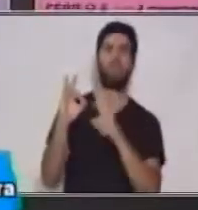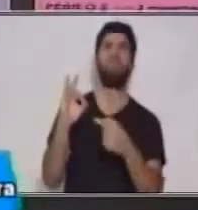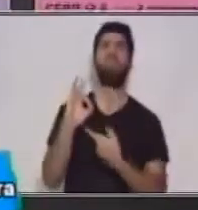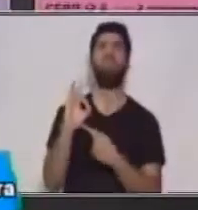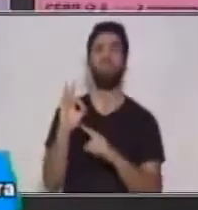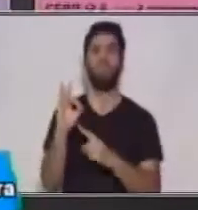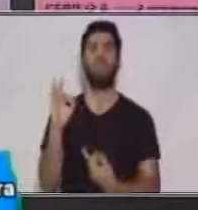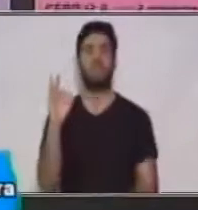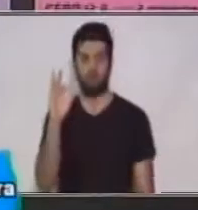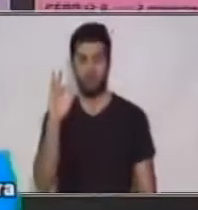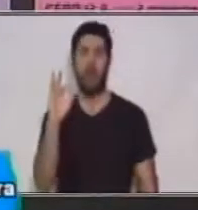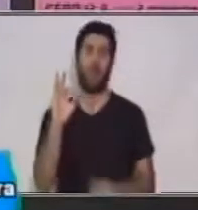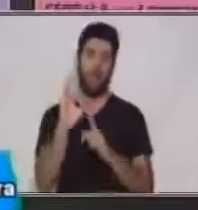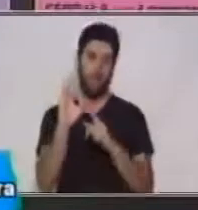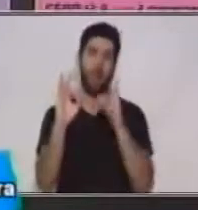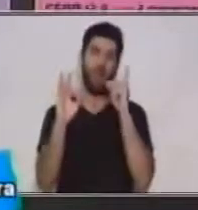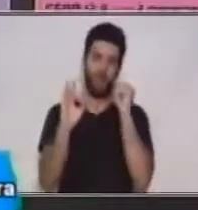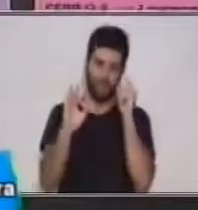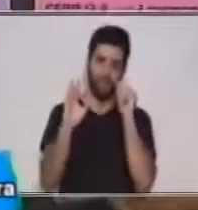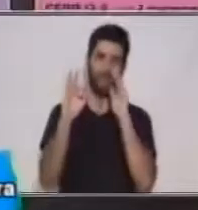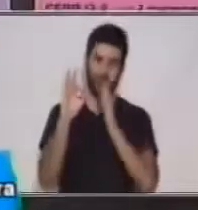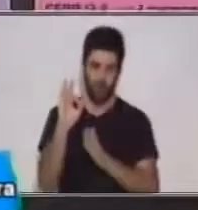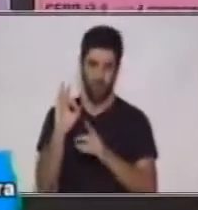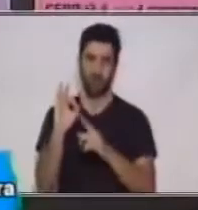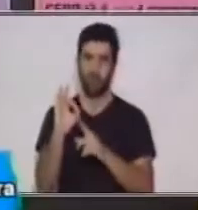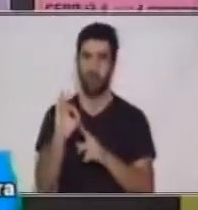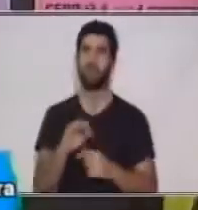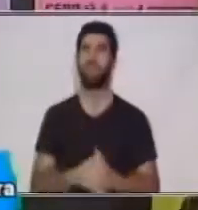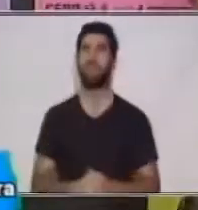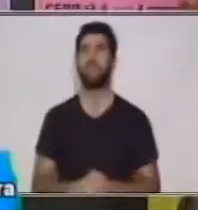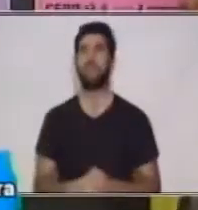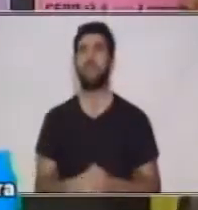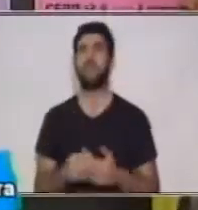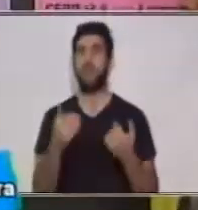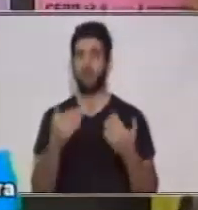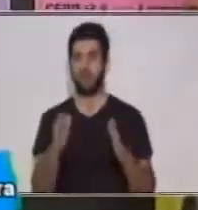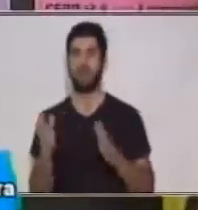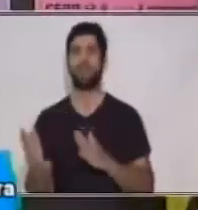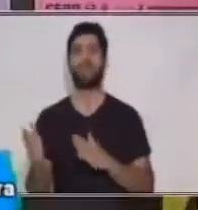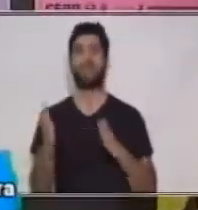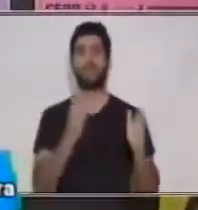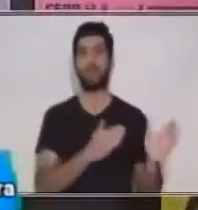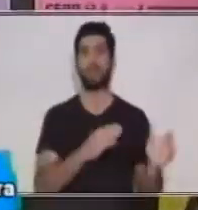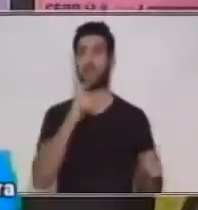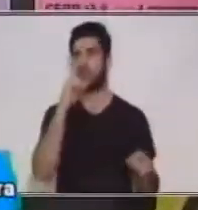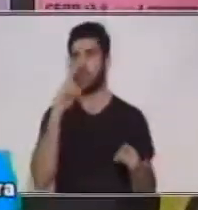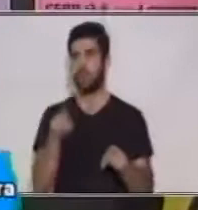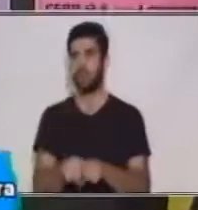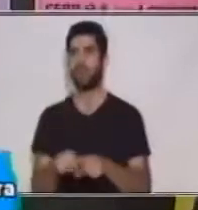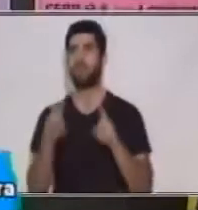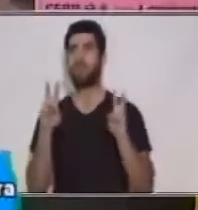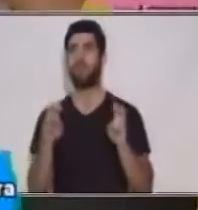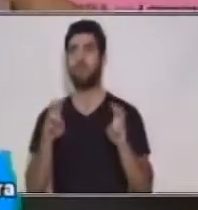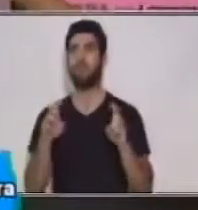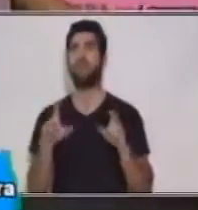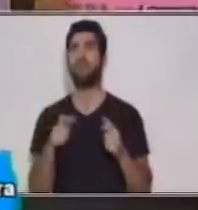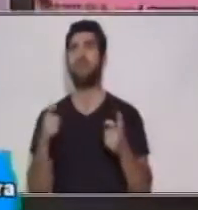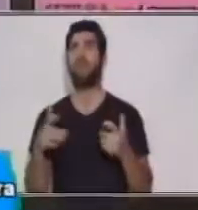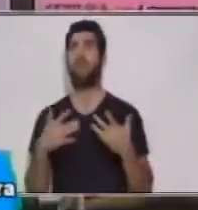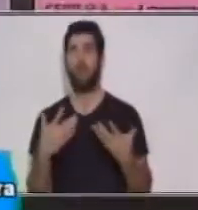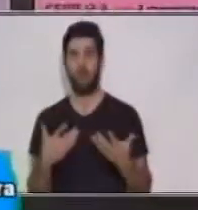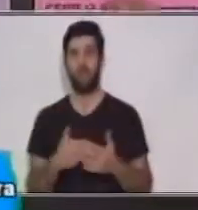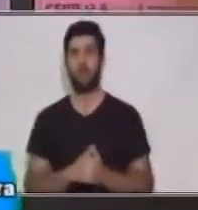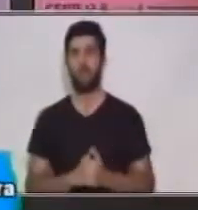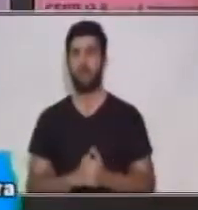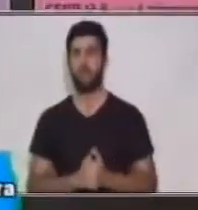masculino. Correcto. Muy bien. Luego dice que vamos a aprender también a trabajar con